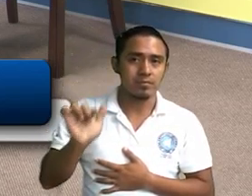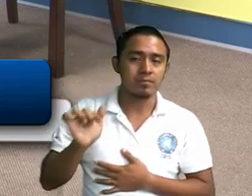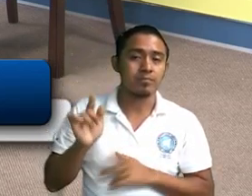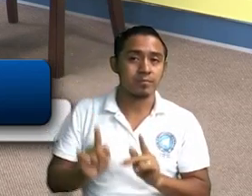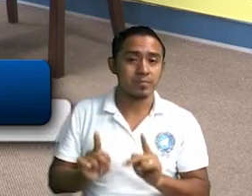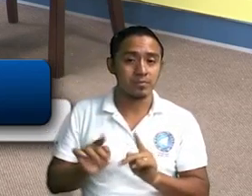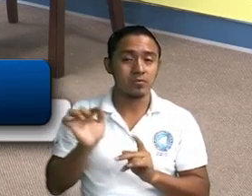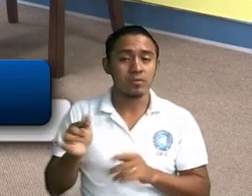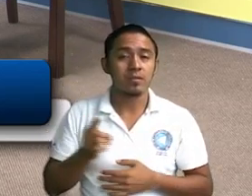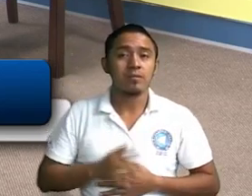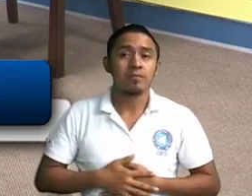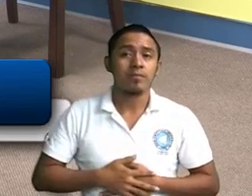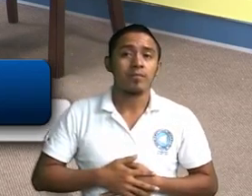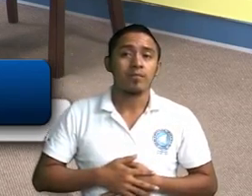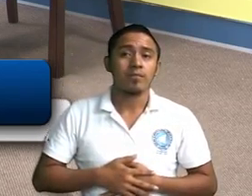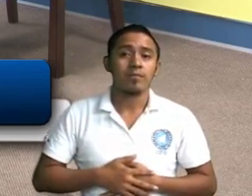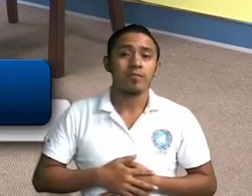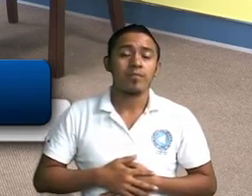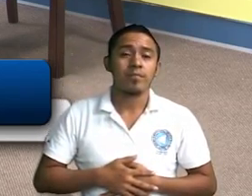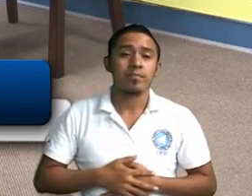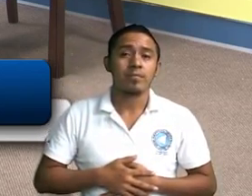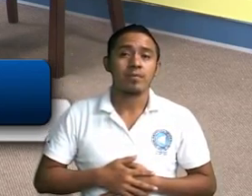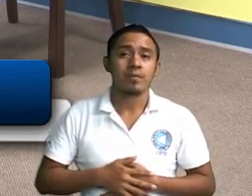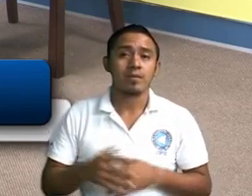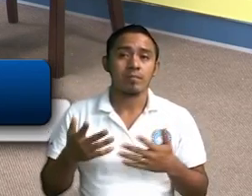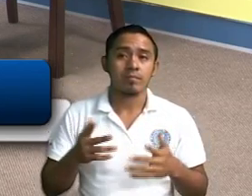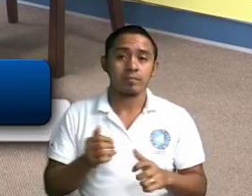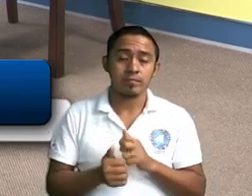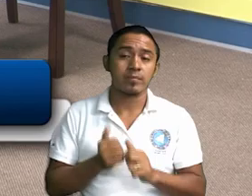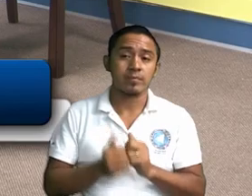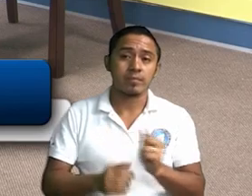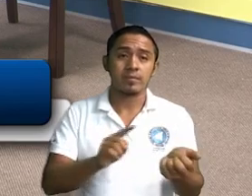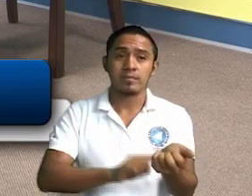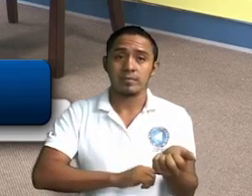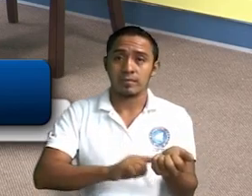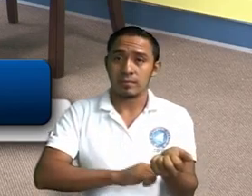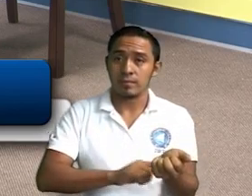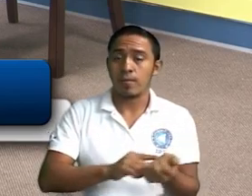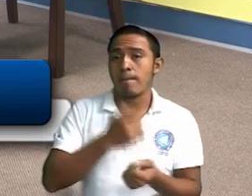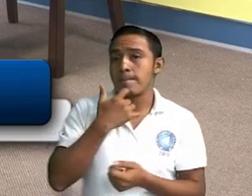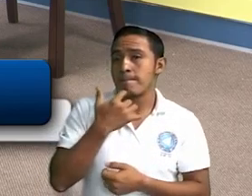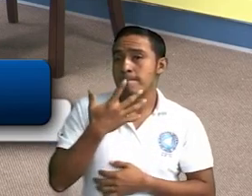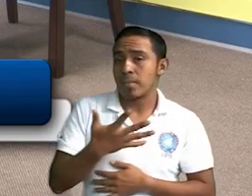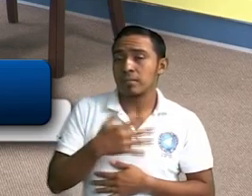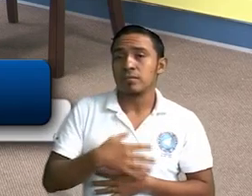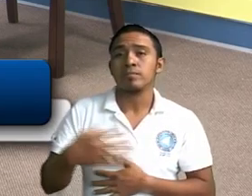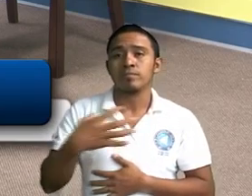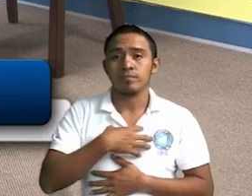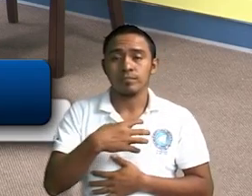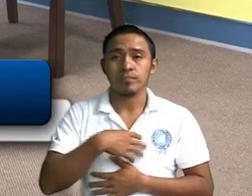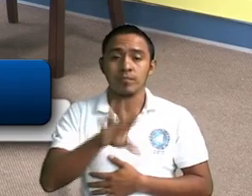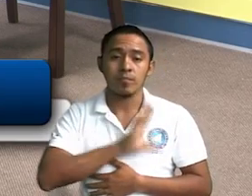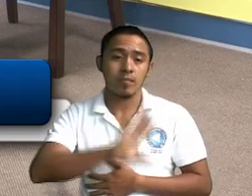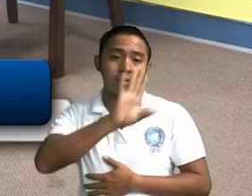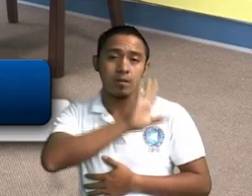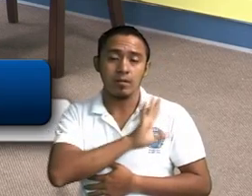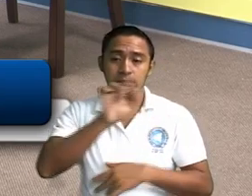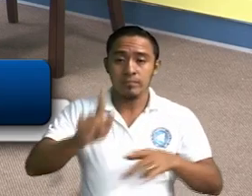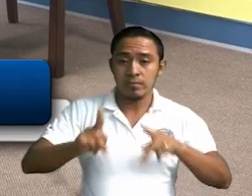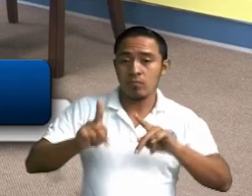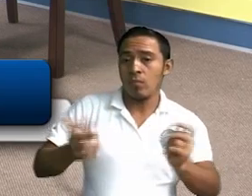cuenta que podría estar frente a un paciente diabético porque porque estas son características que vamos a encontrar en